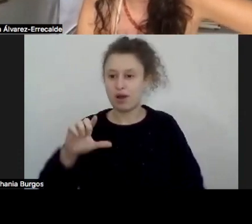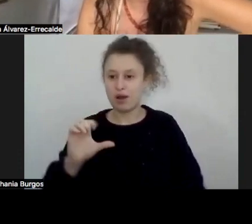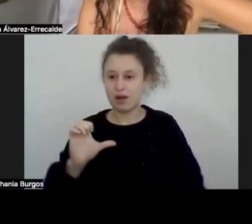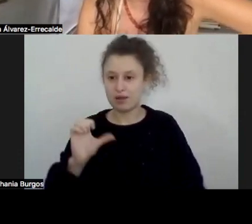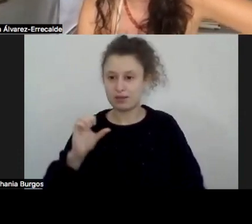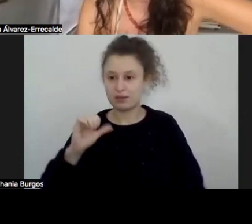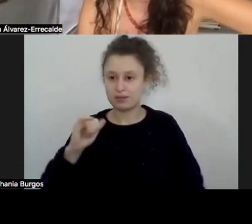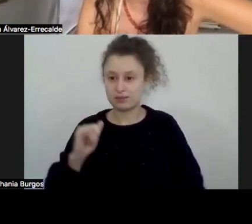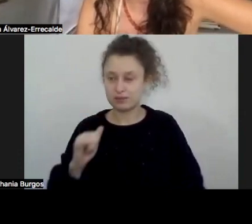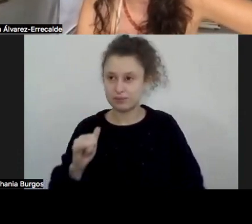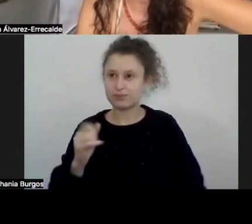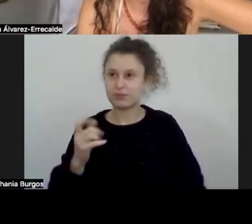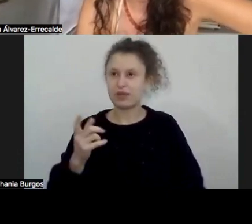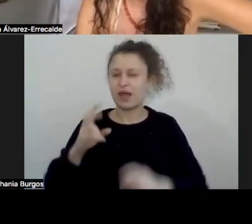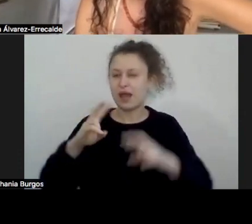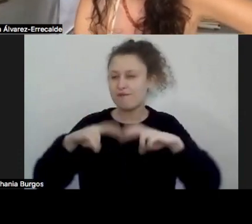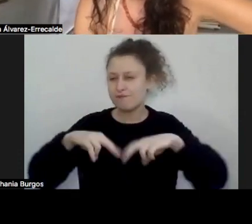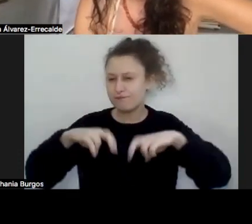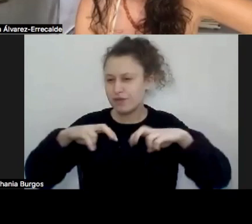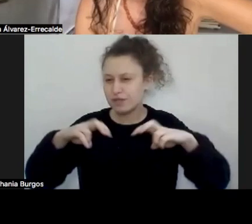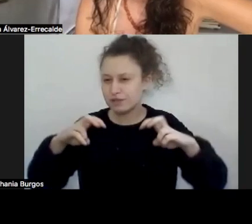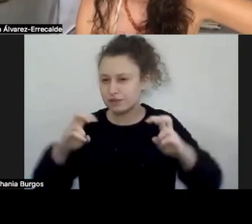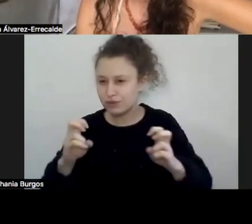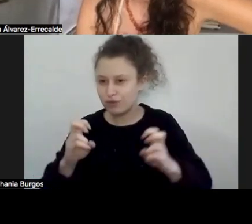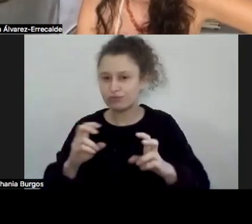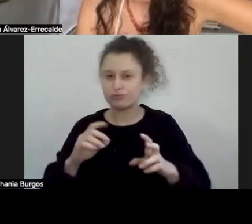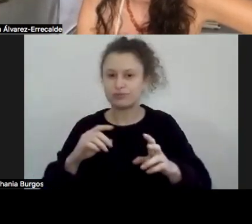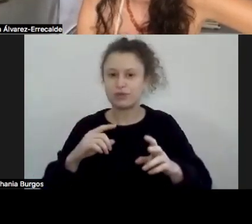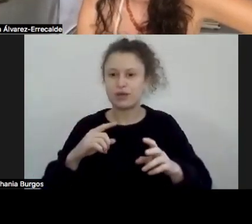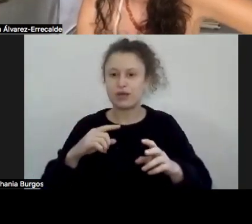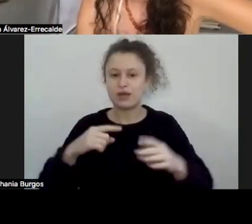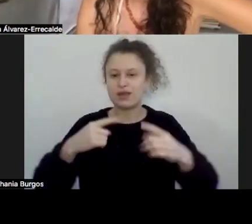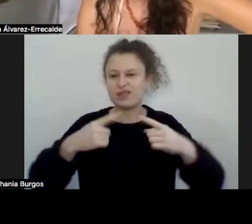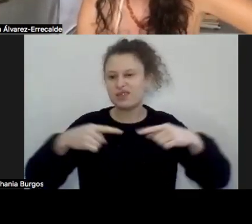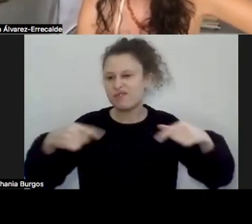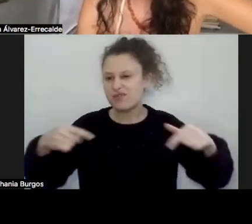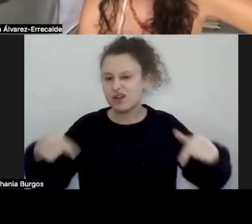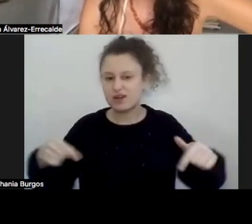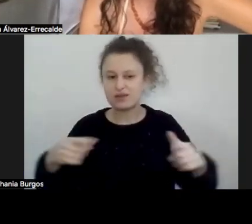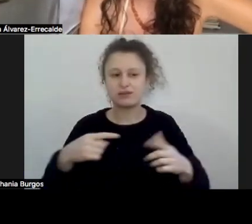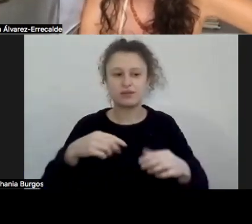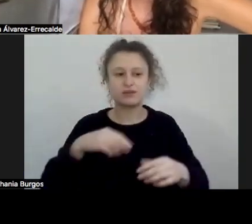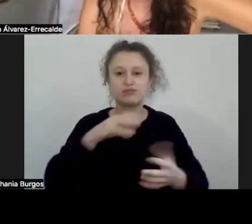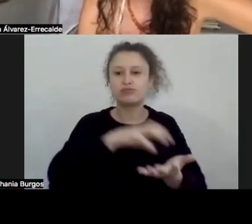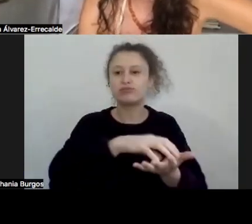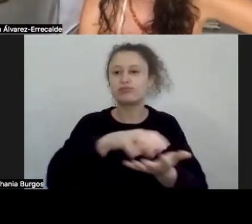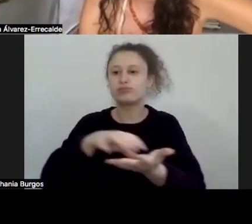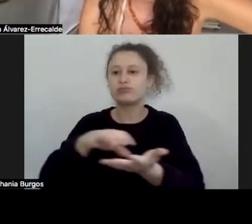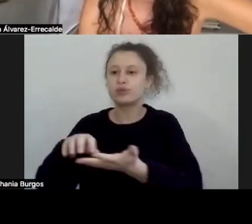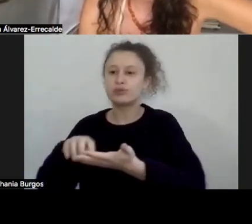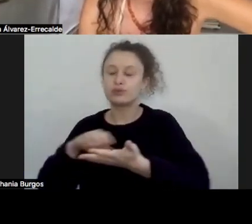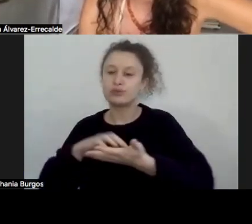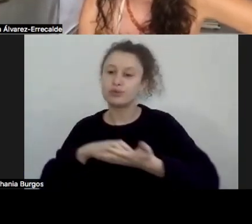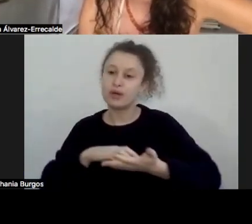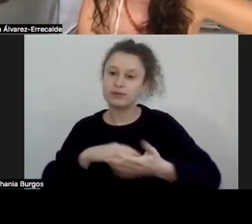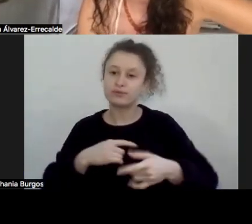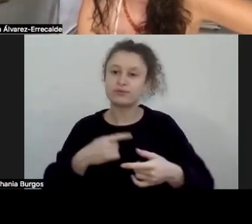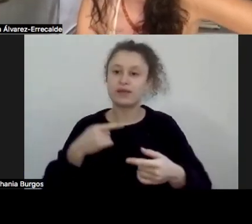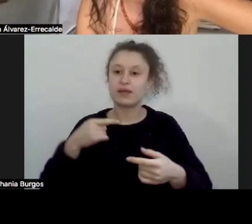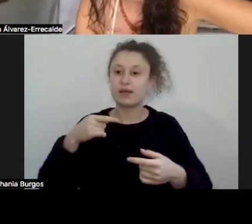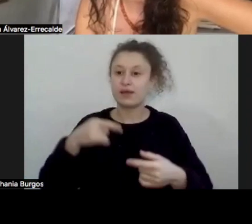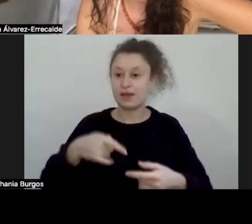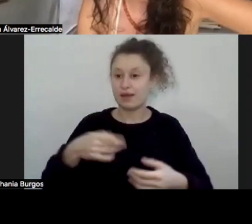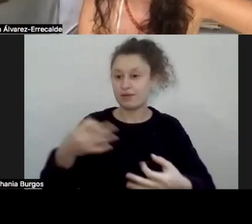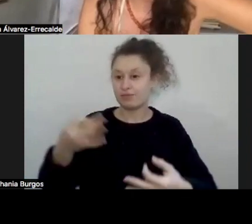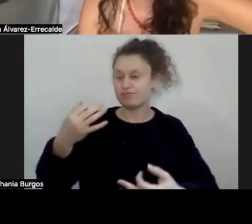de Atapuerca y de la Dama Roja, y yo a él le pedí que me contara un poquito qué pensaba que nos